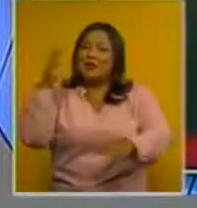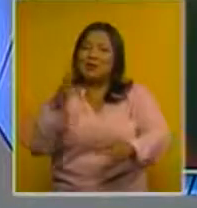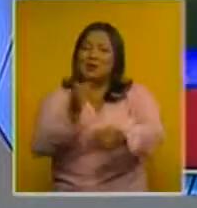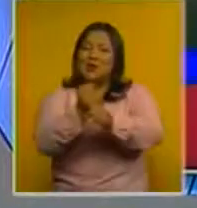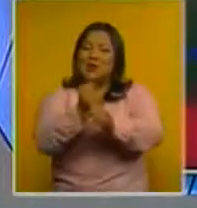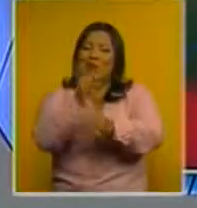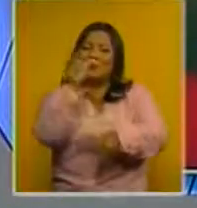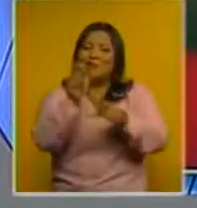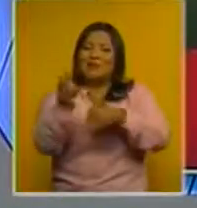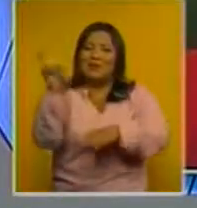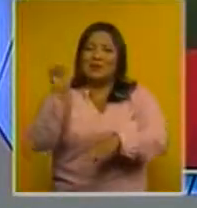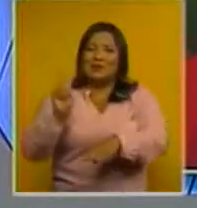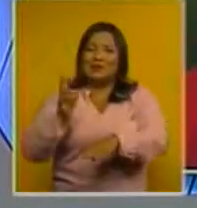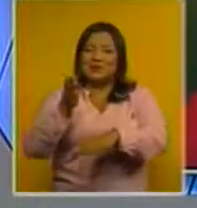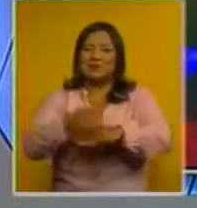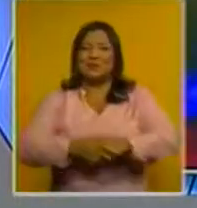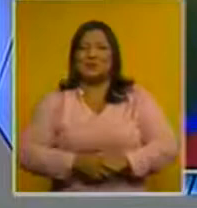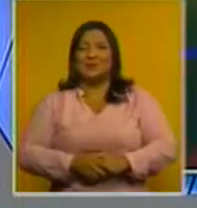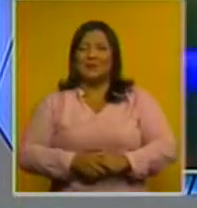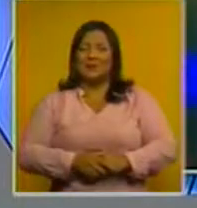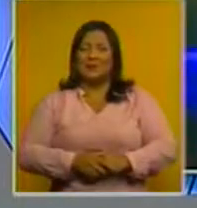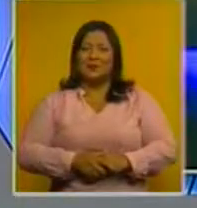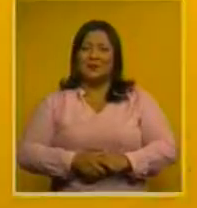los ciudadanos venezolanos.